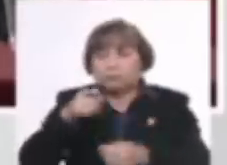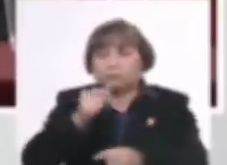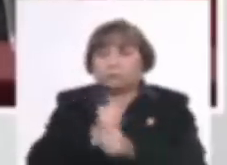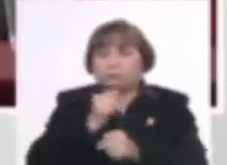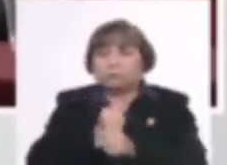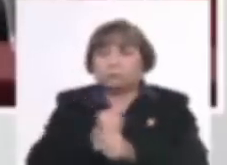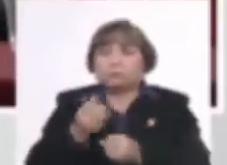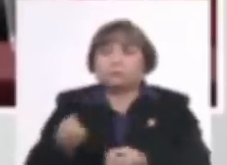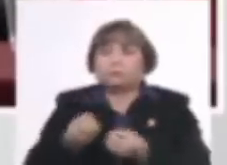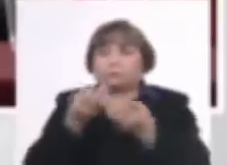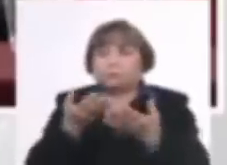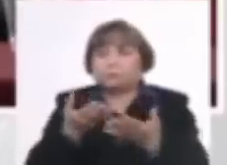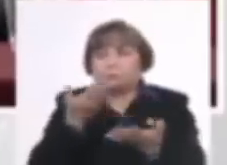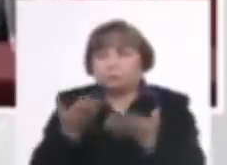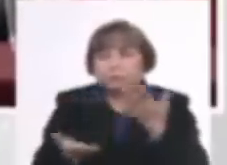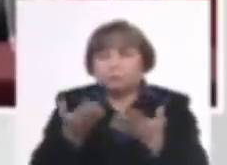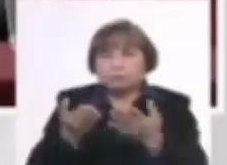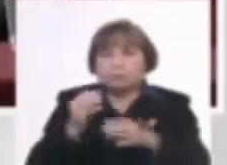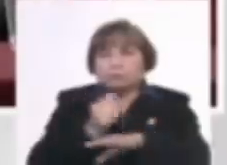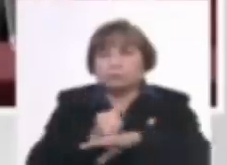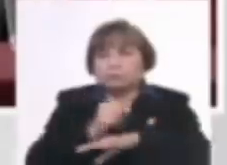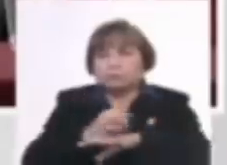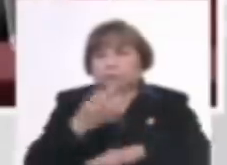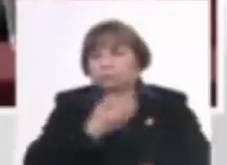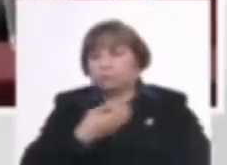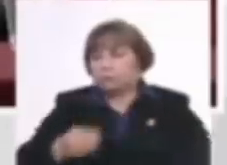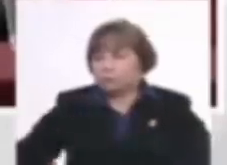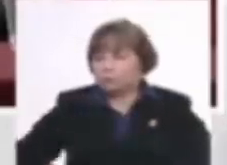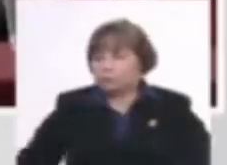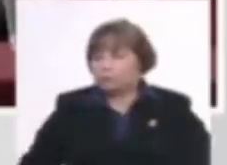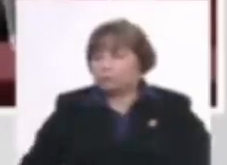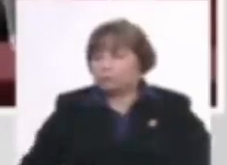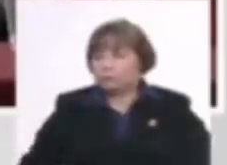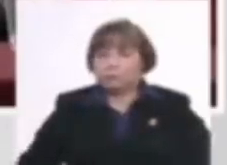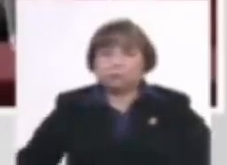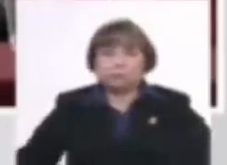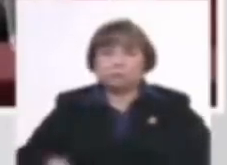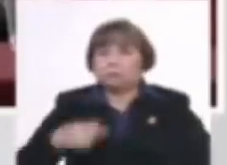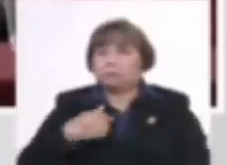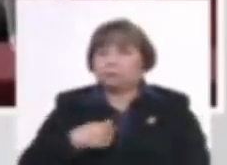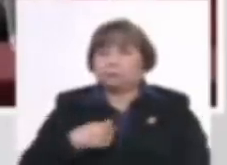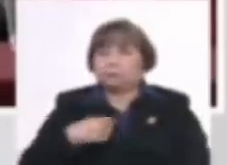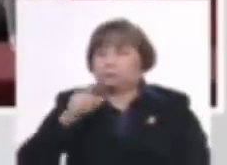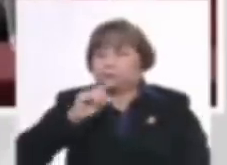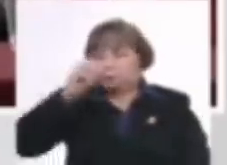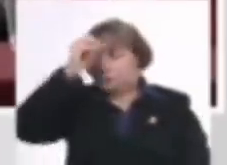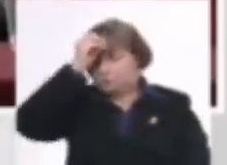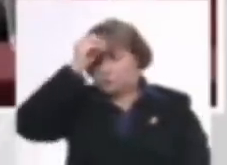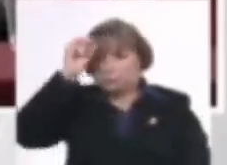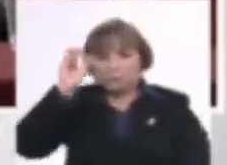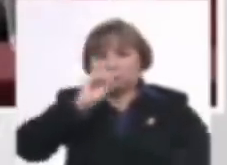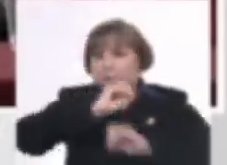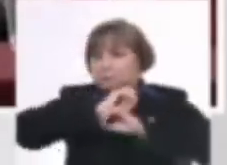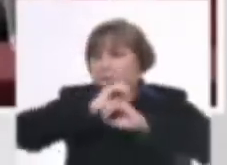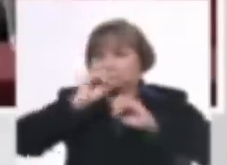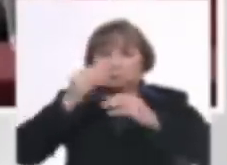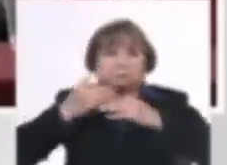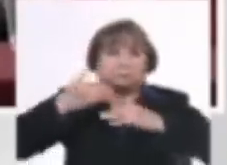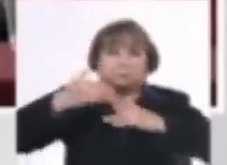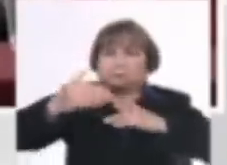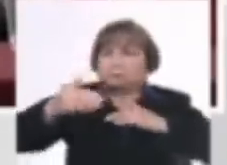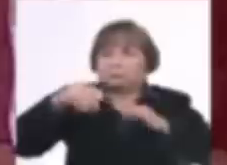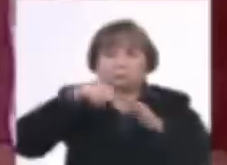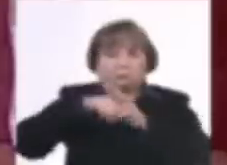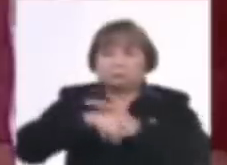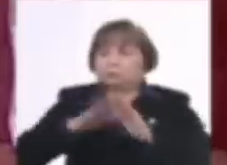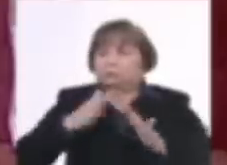ella trabajaba le daba algún tipo de servicio al Estado. Yo desconocía más allá al fondo